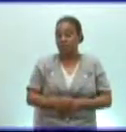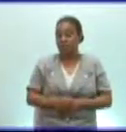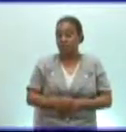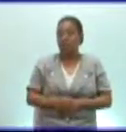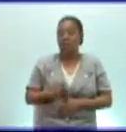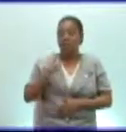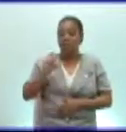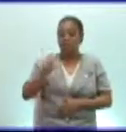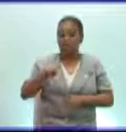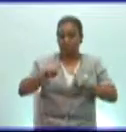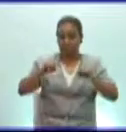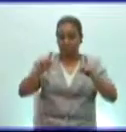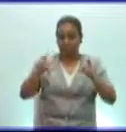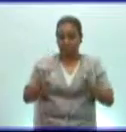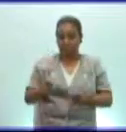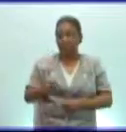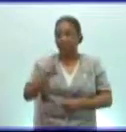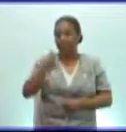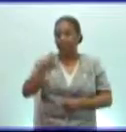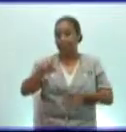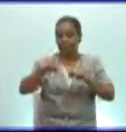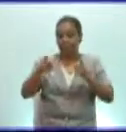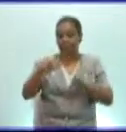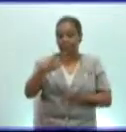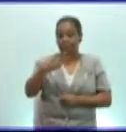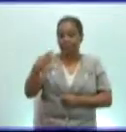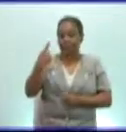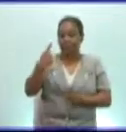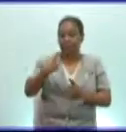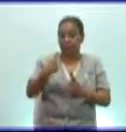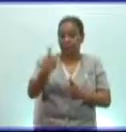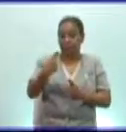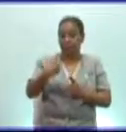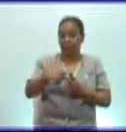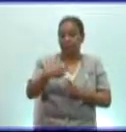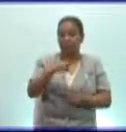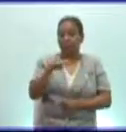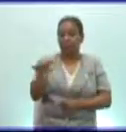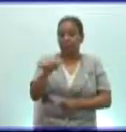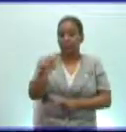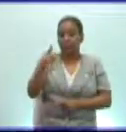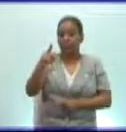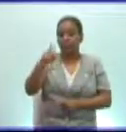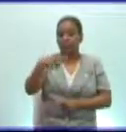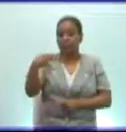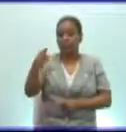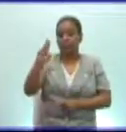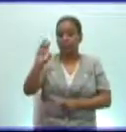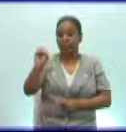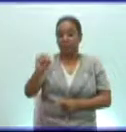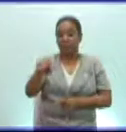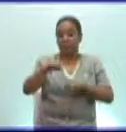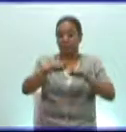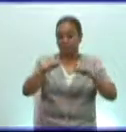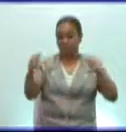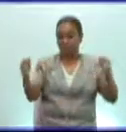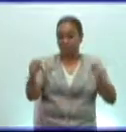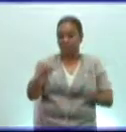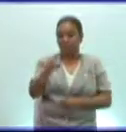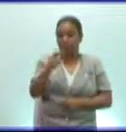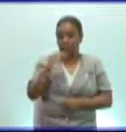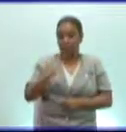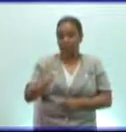dividir la constante del producto iónico del agua entre la concentración de hidroxilo nos daría la concentración de ion